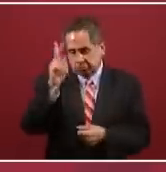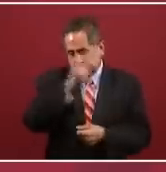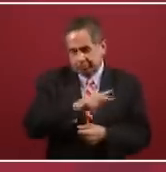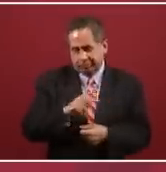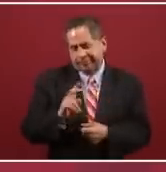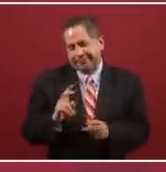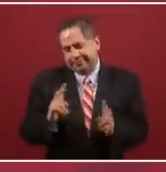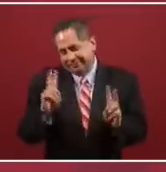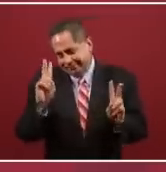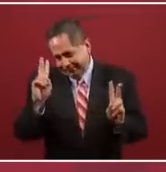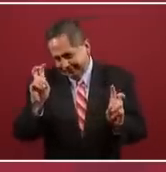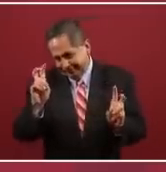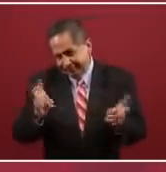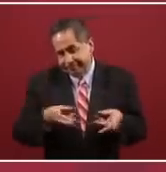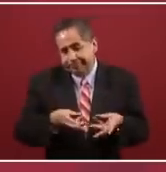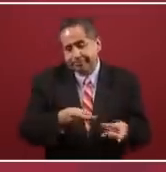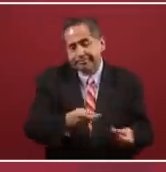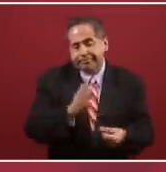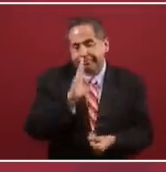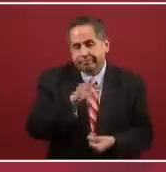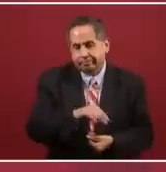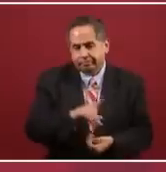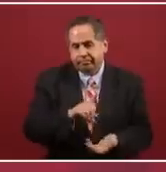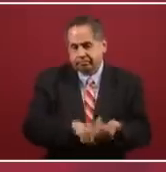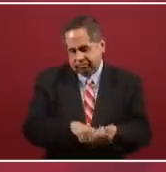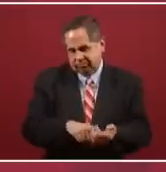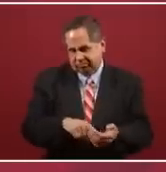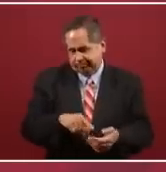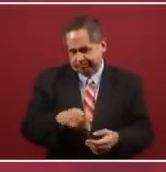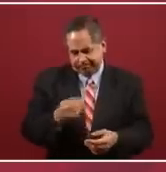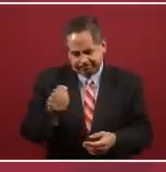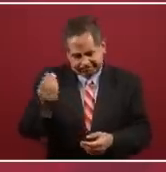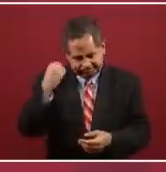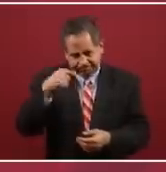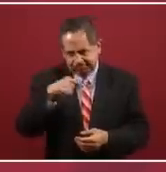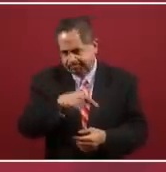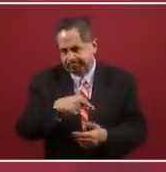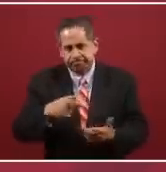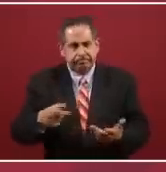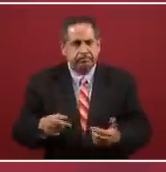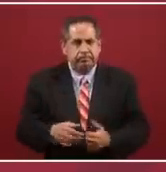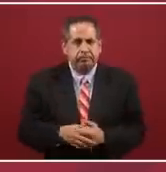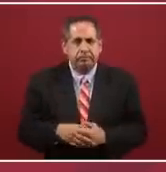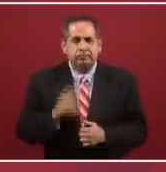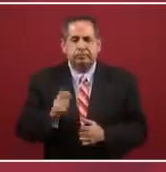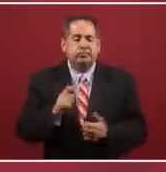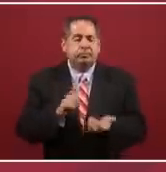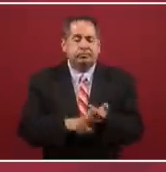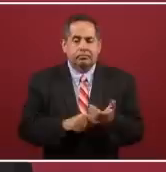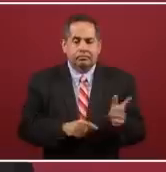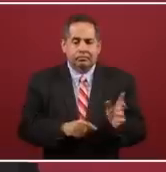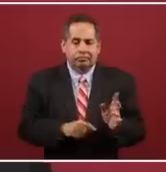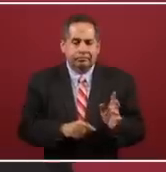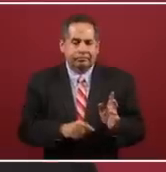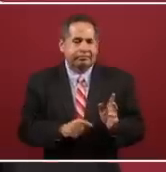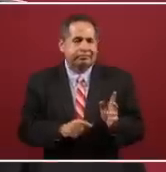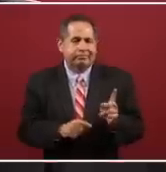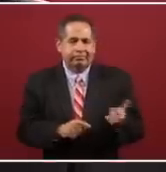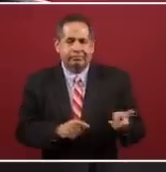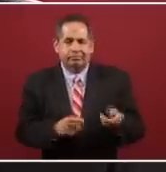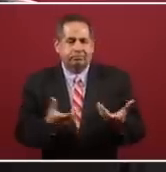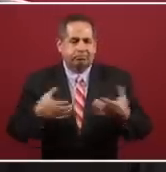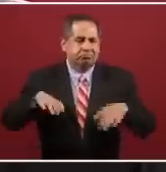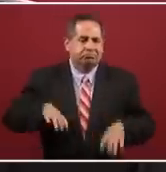amablemente, porque lo otro es decirlo de manera coloquial, se